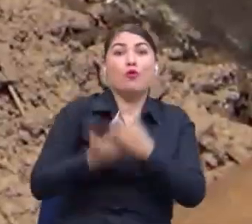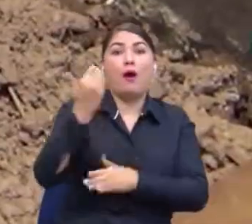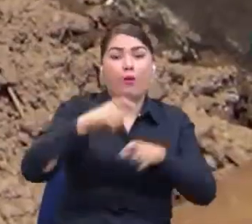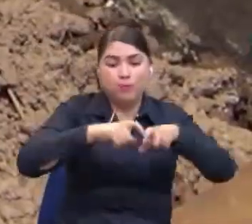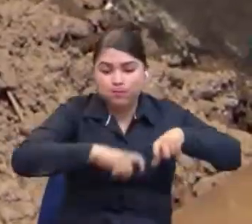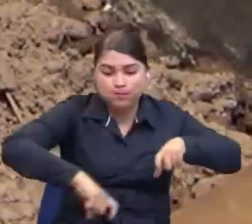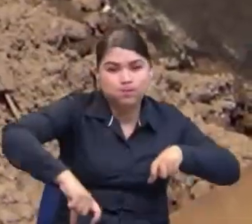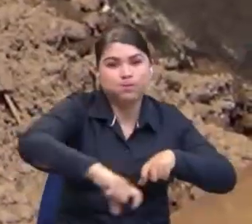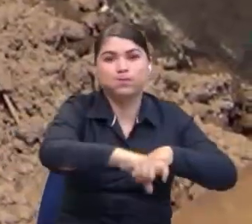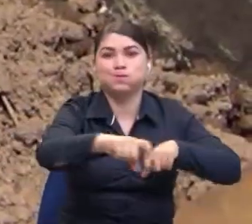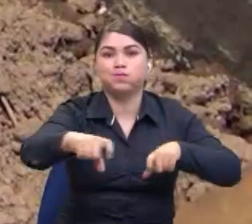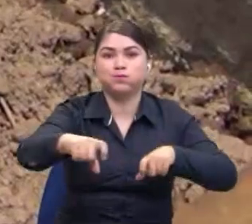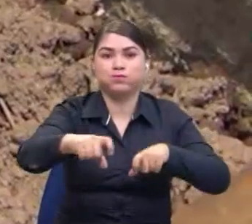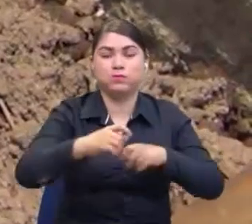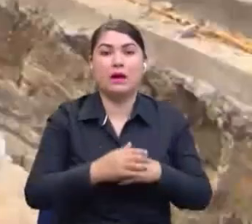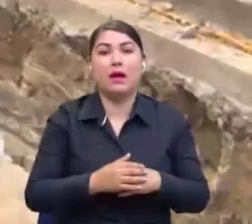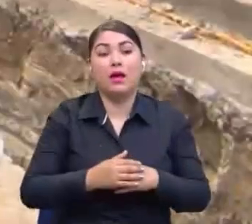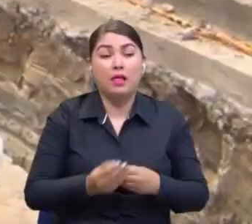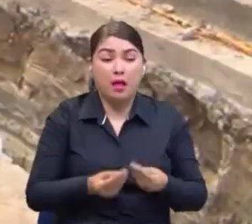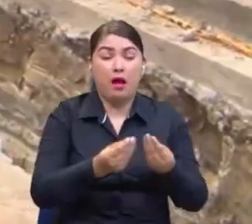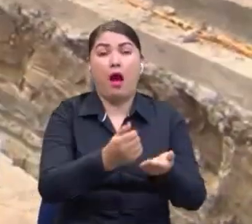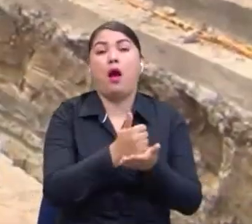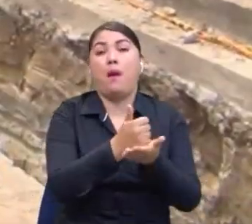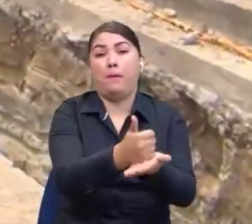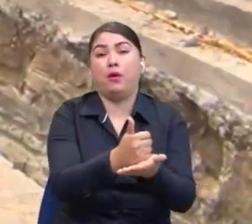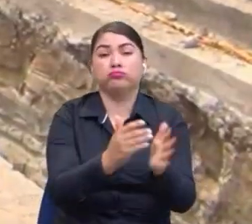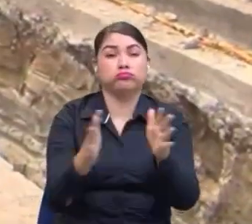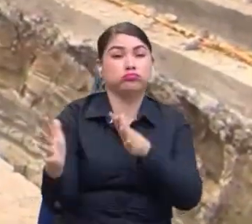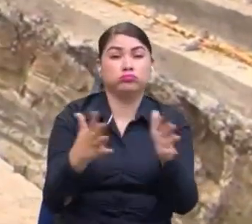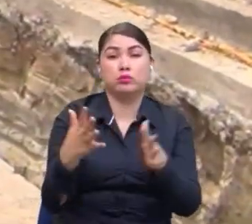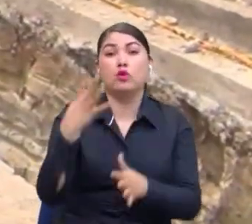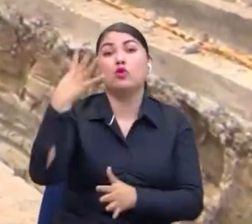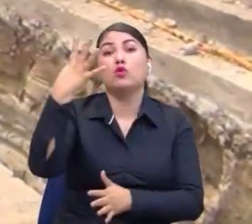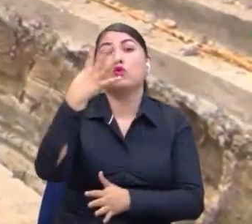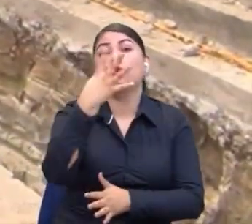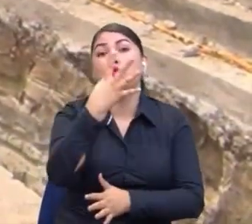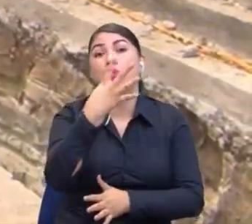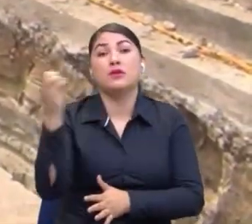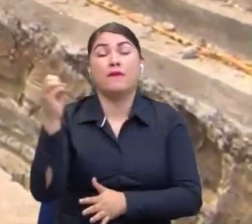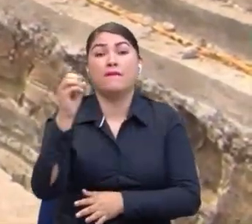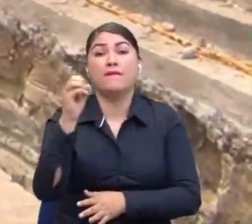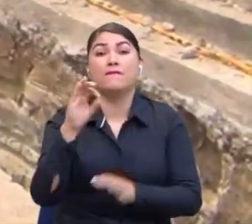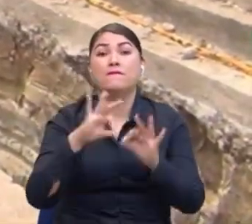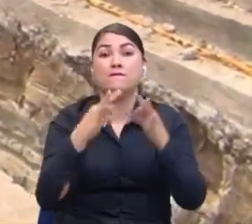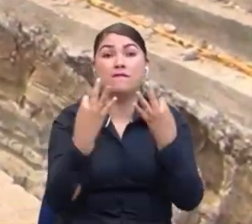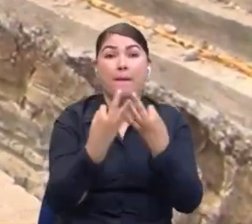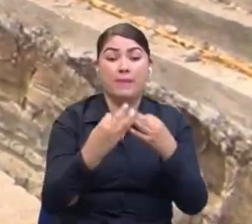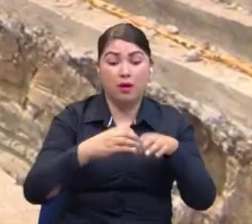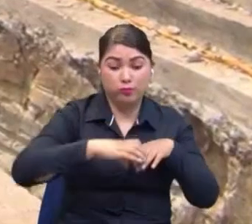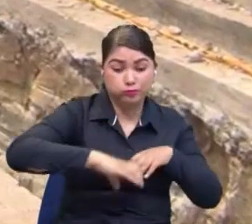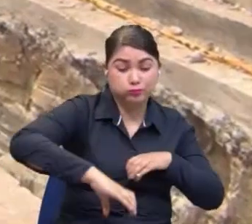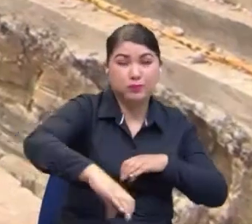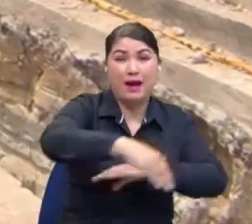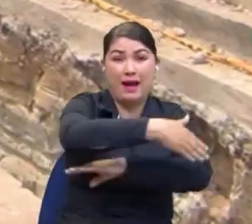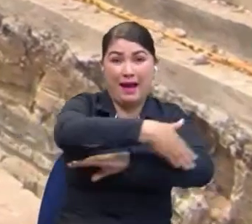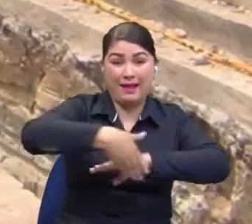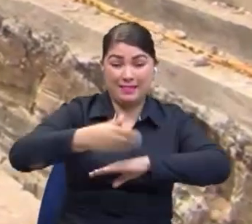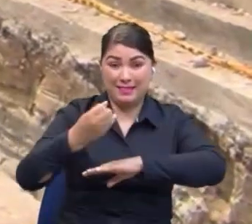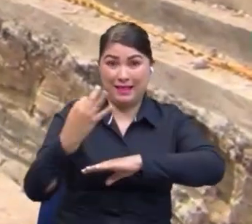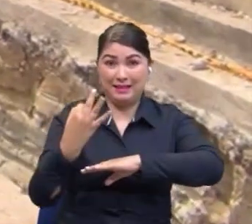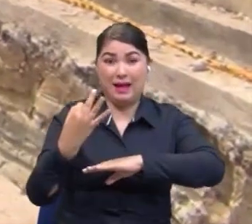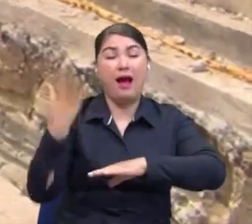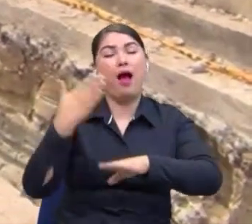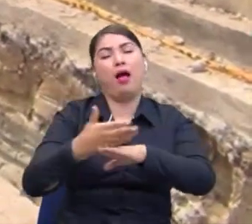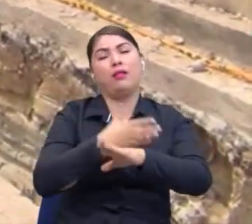alcantarillado. Se están beneficiando alrededor de unas 400 familias por toda la calle Tercera que se estaban